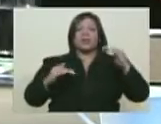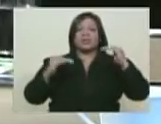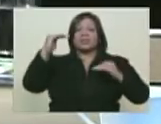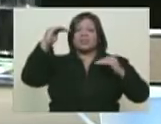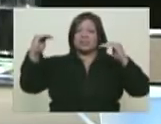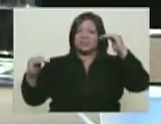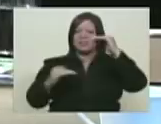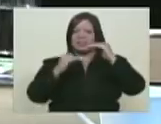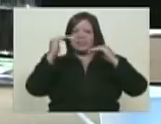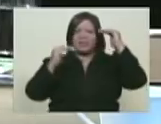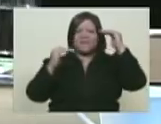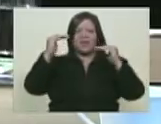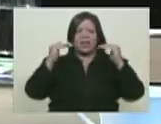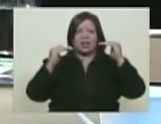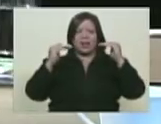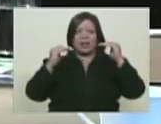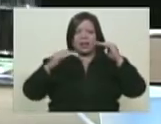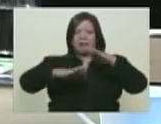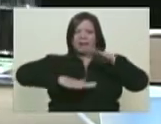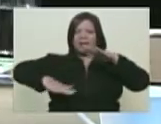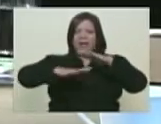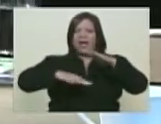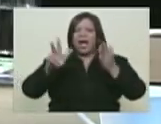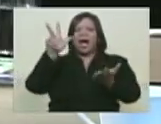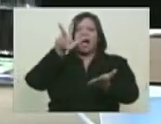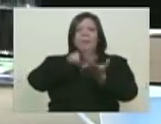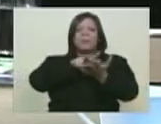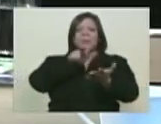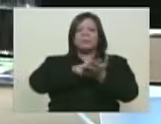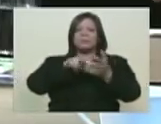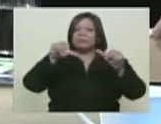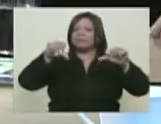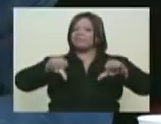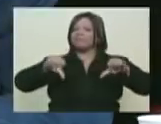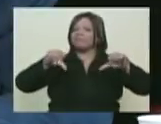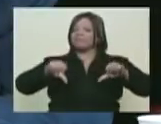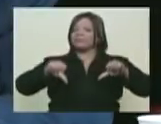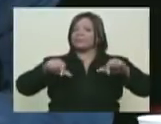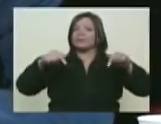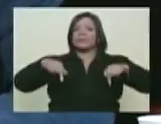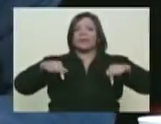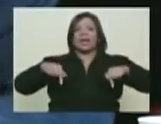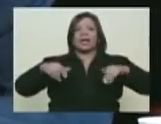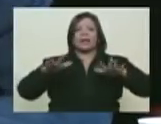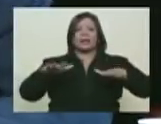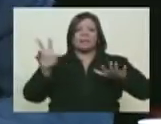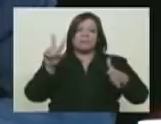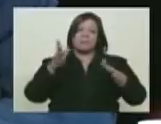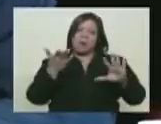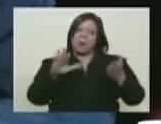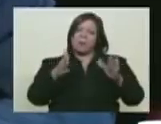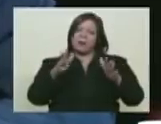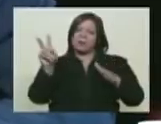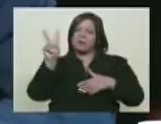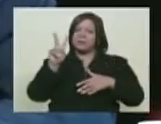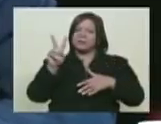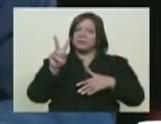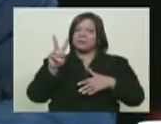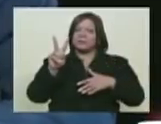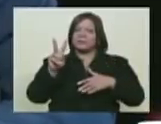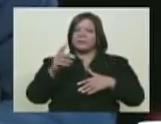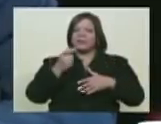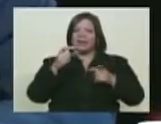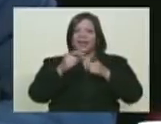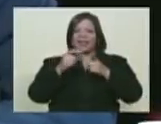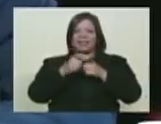bajo de aprobación que ha tenido el PRI en toda su historia. Aquí se está dando algo similar con sus bemoles, ¿no? Con Acción